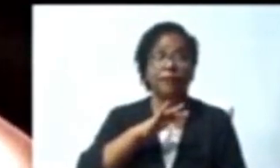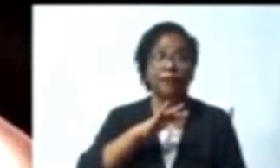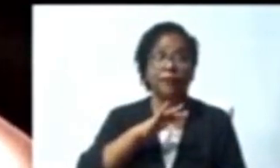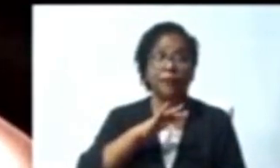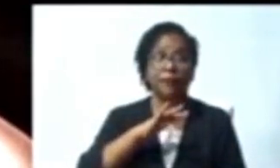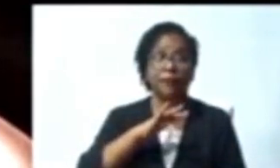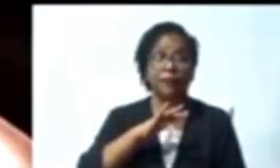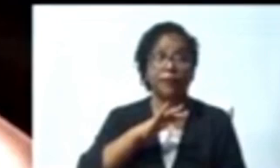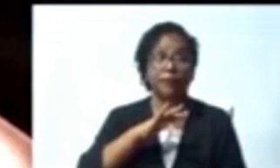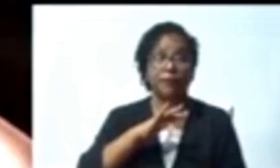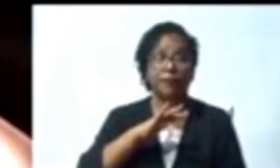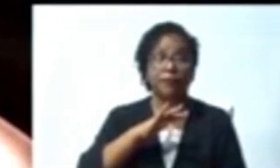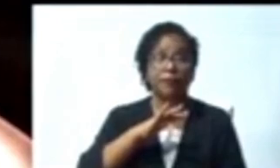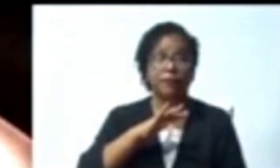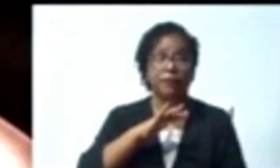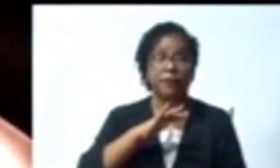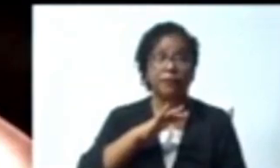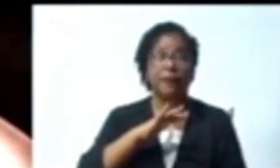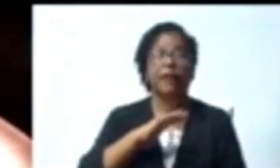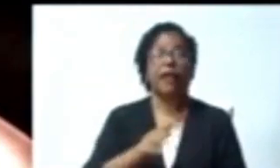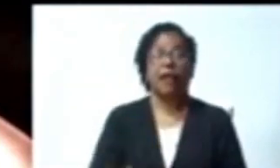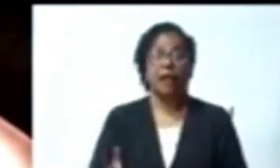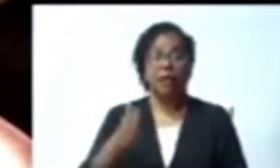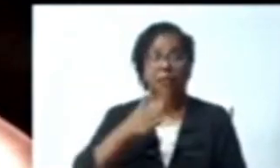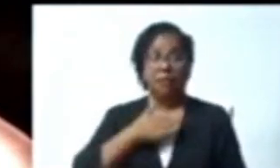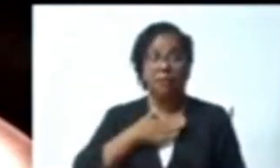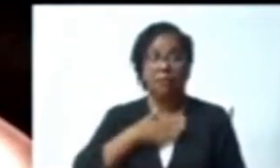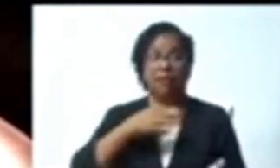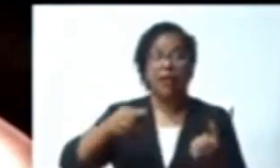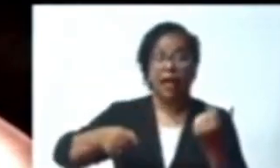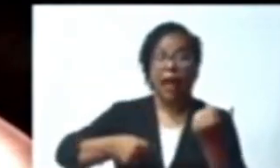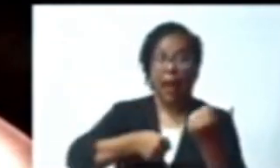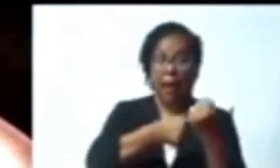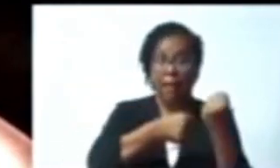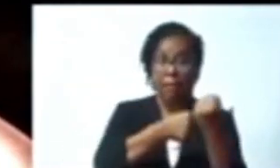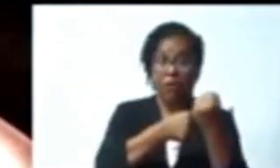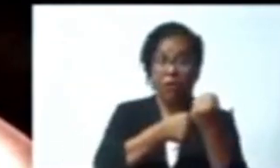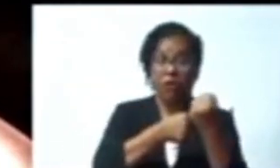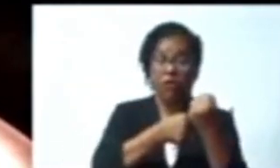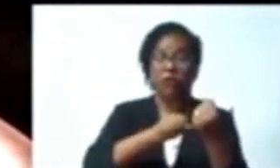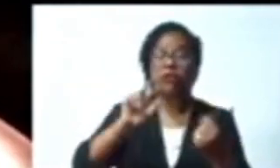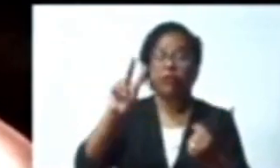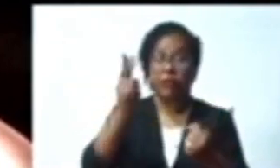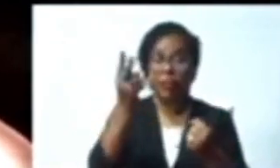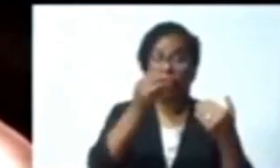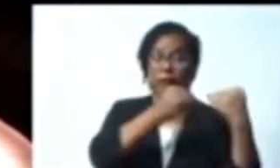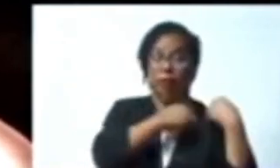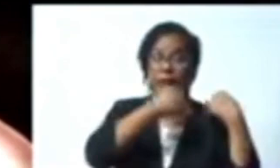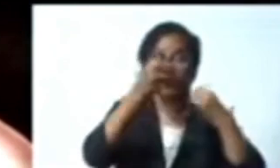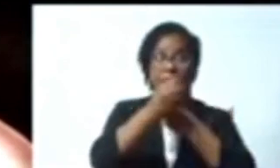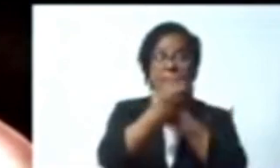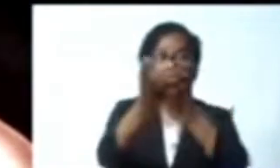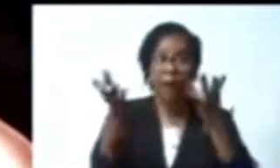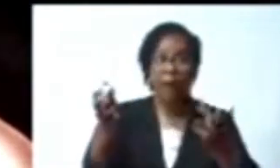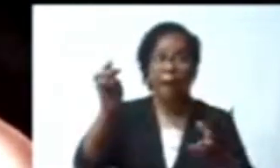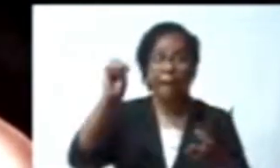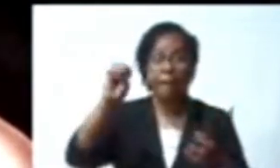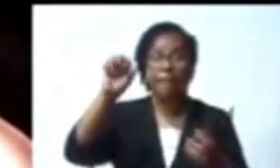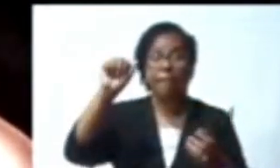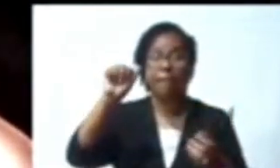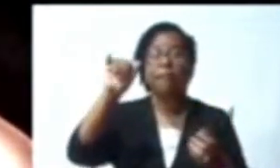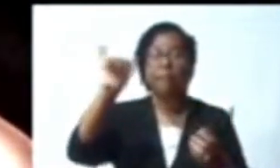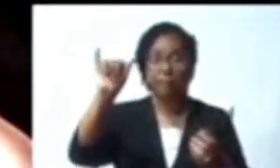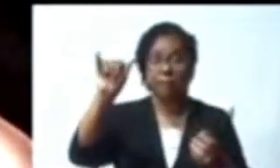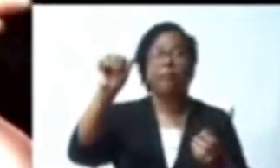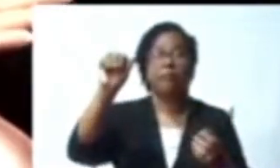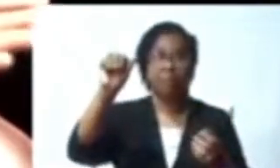mejor compañera para que me acompañara como vicevocera, como es el caso de Ibaña Rivera, diputada de Puerto Plata, pero lo propio con el